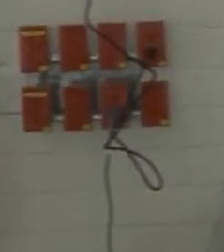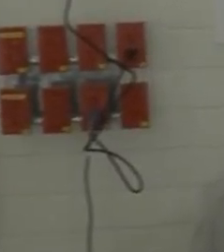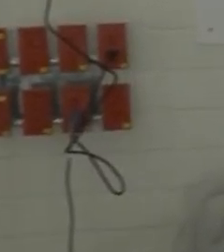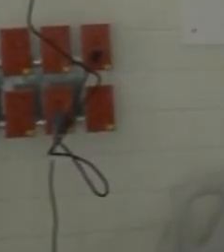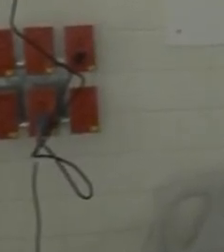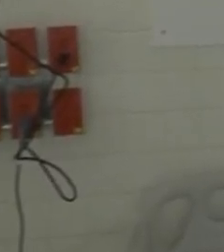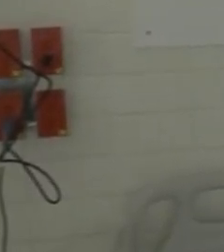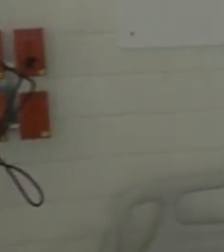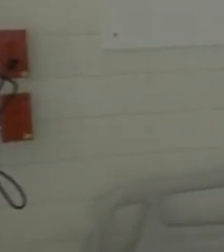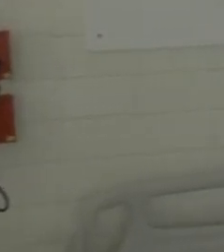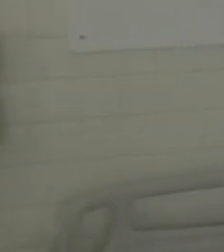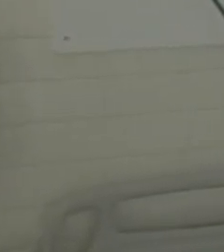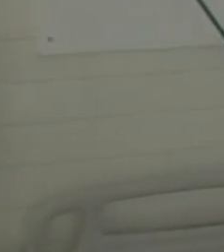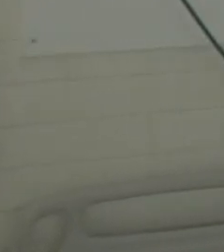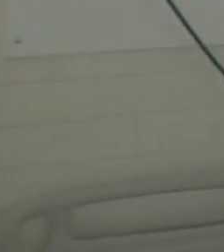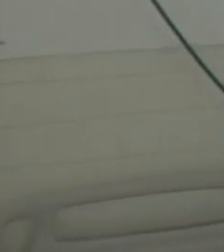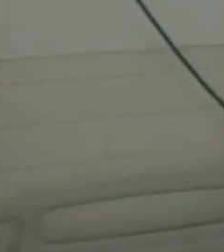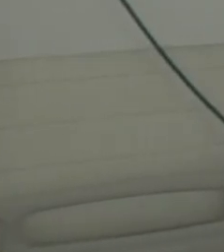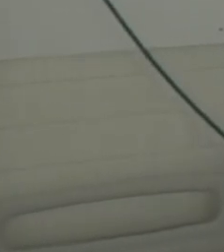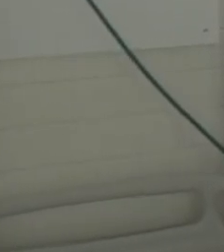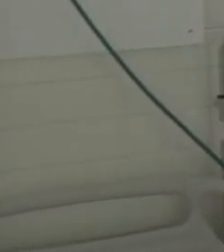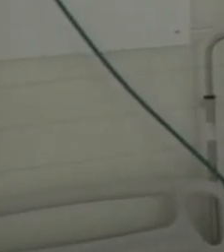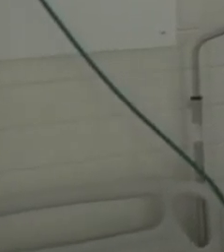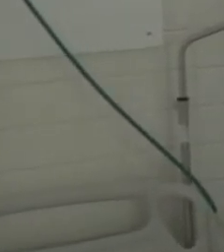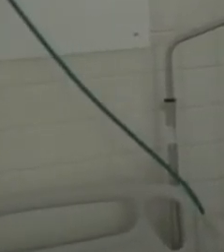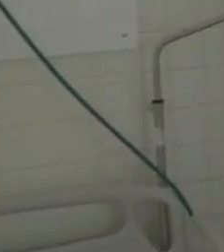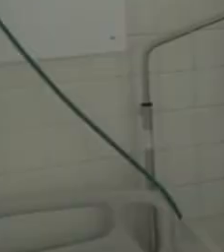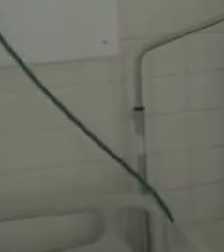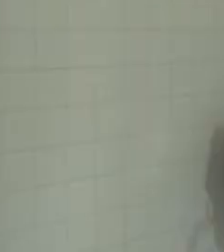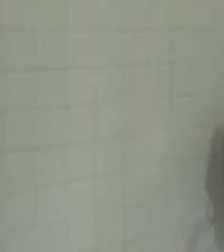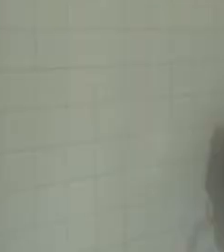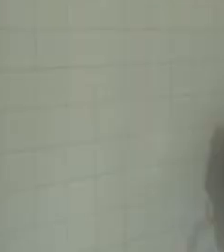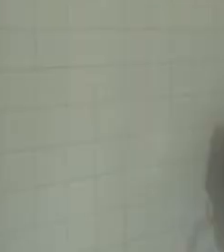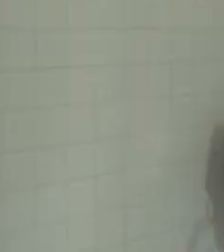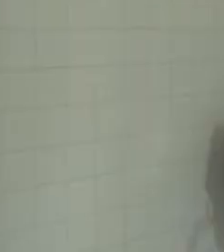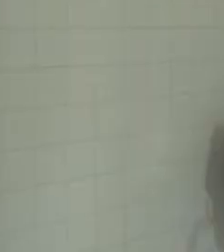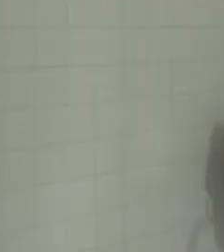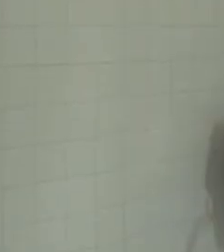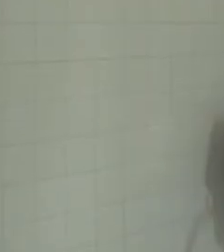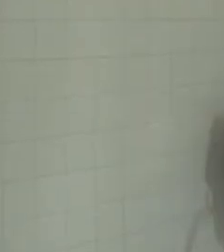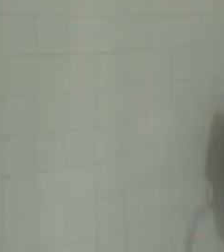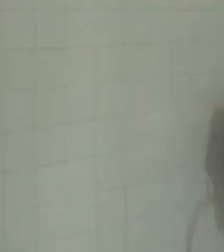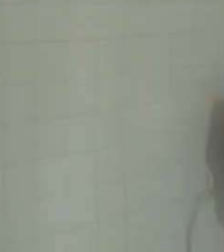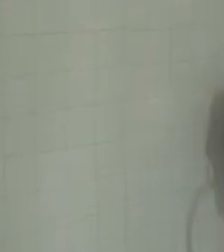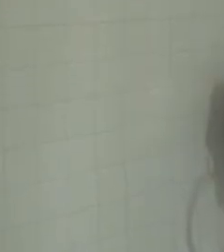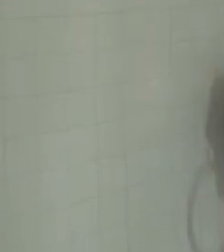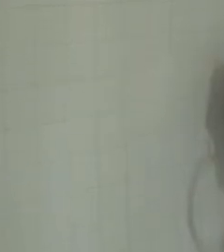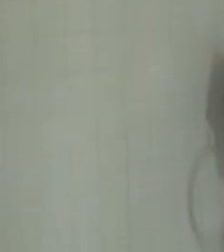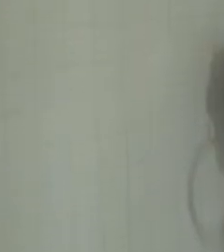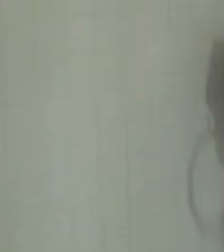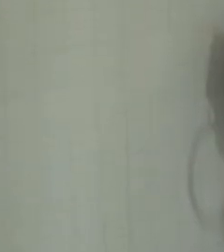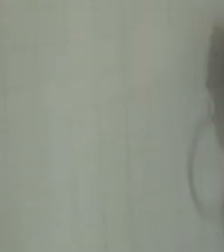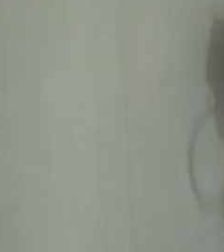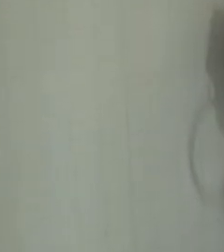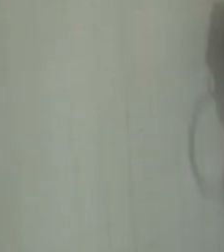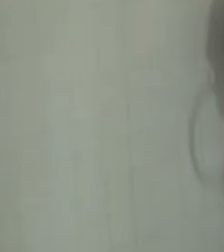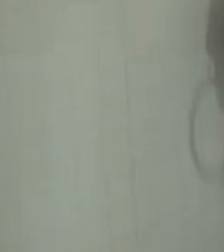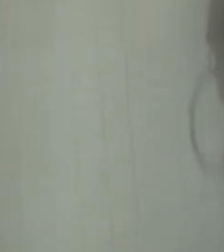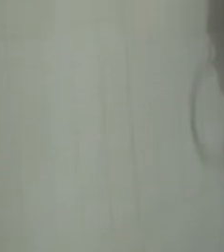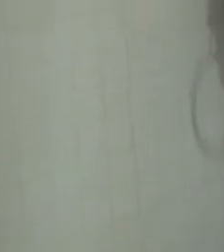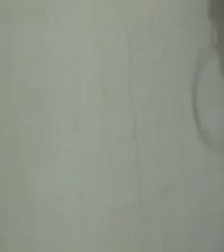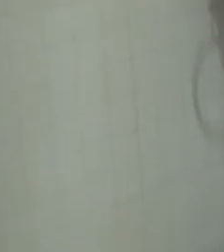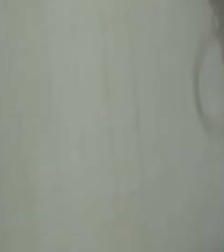consecuencias de salud, sino también económicas y de seguridad, los ocho secretarios de Economía y del trabajo de estos